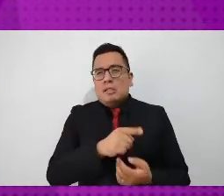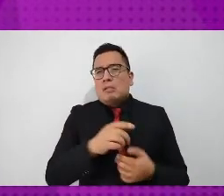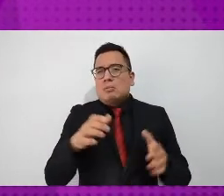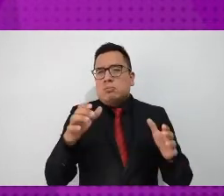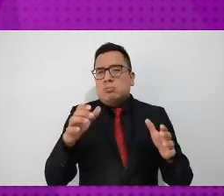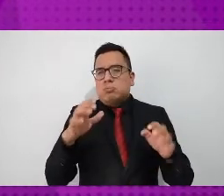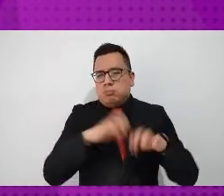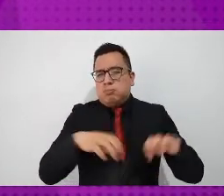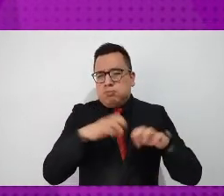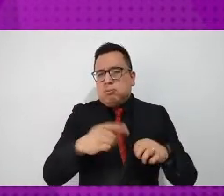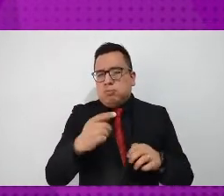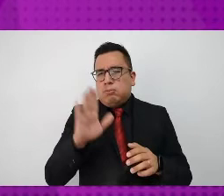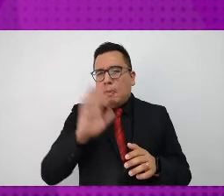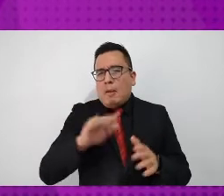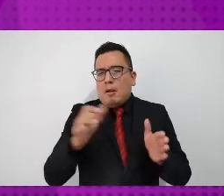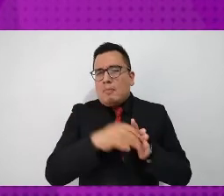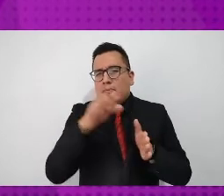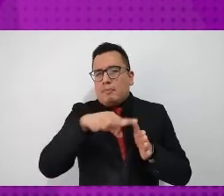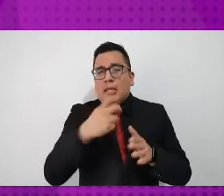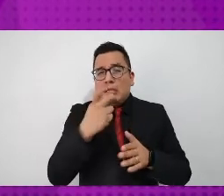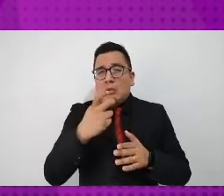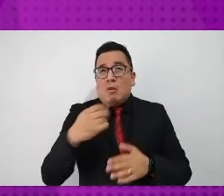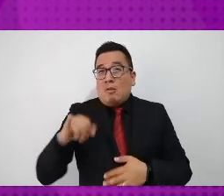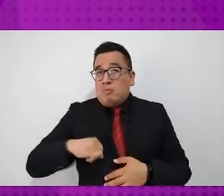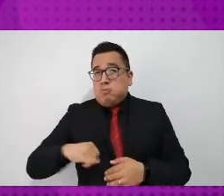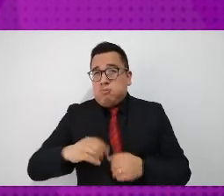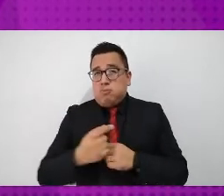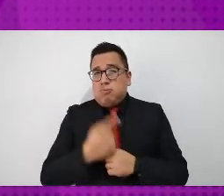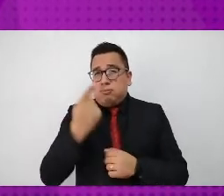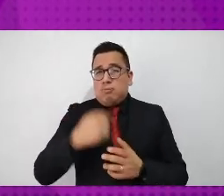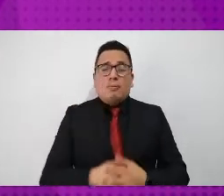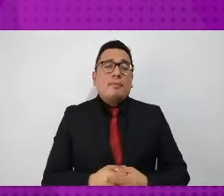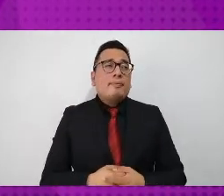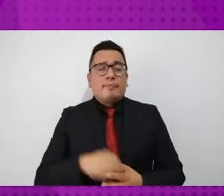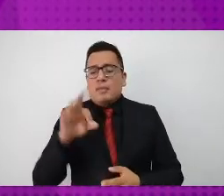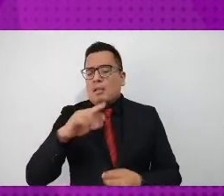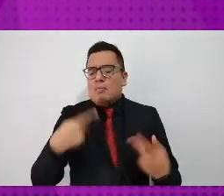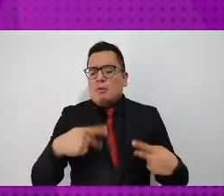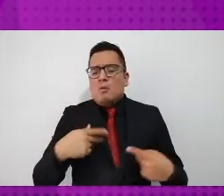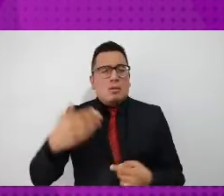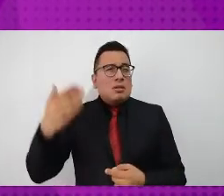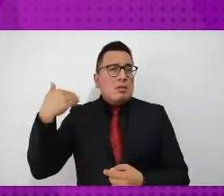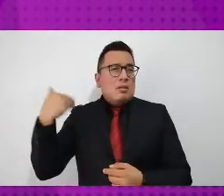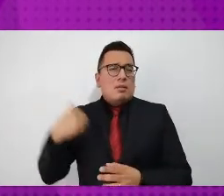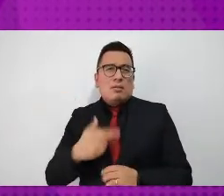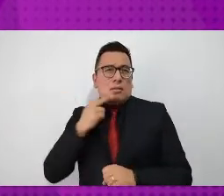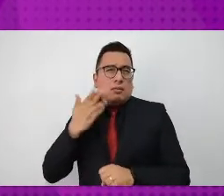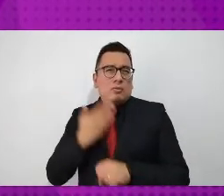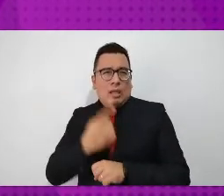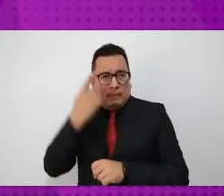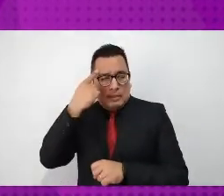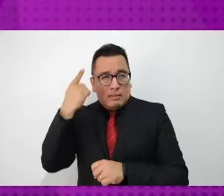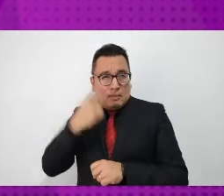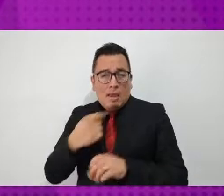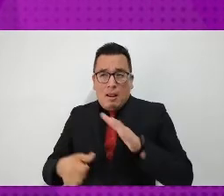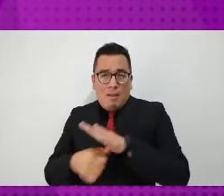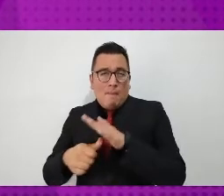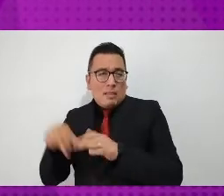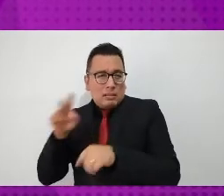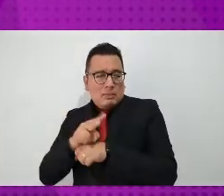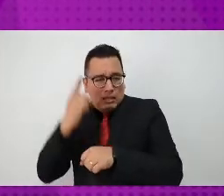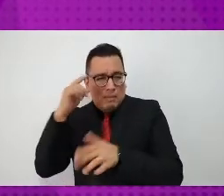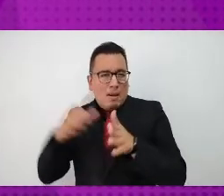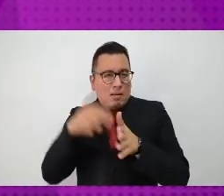fue bien interesante porque quienes habían sido ya funcionarios de mesas directivas de casilla